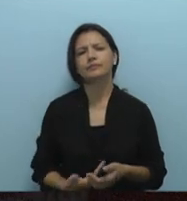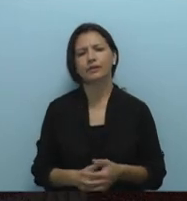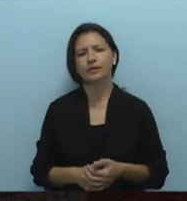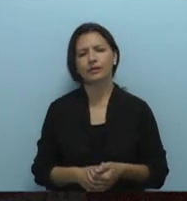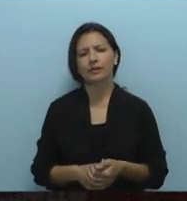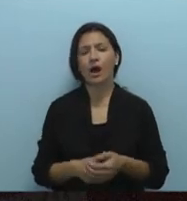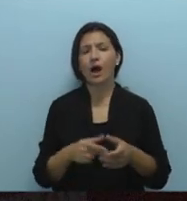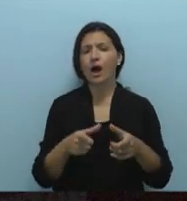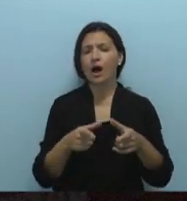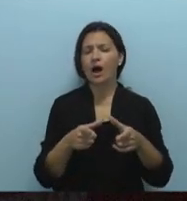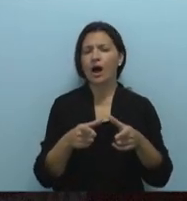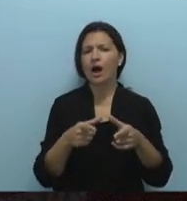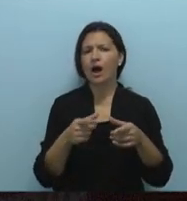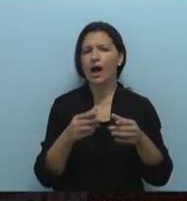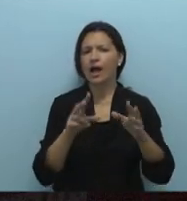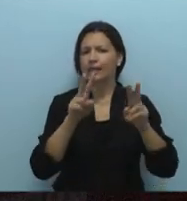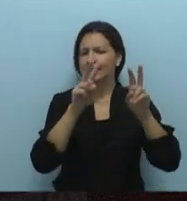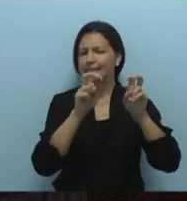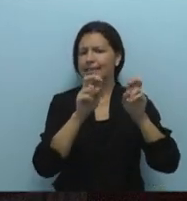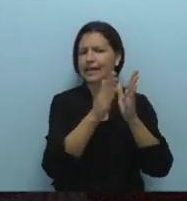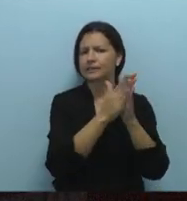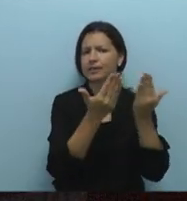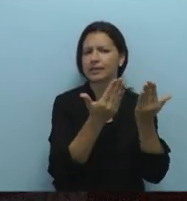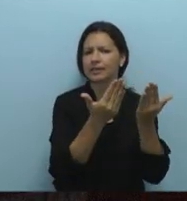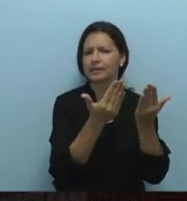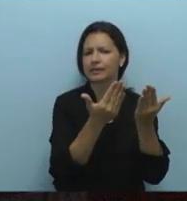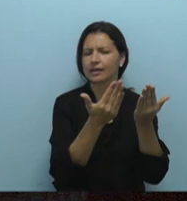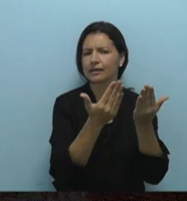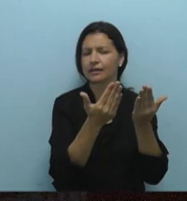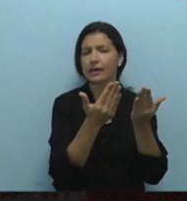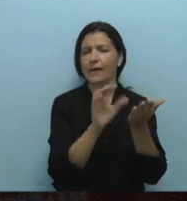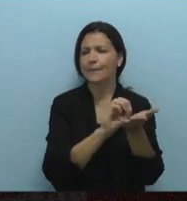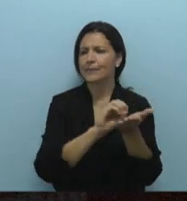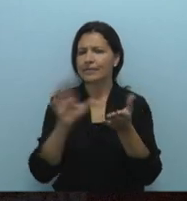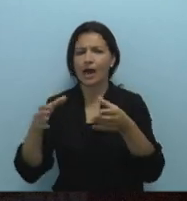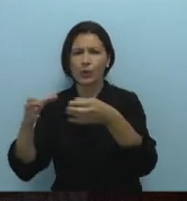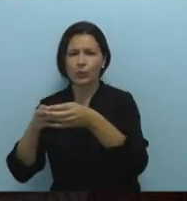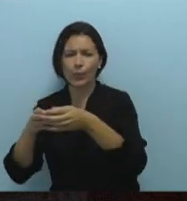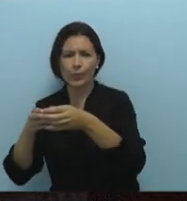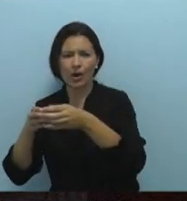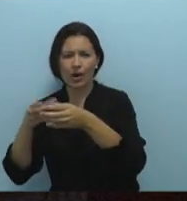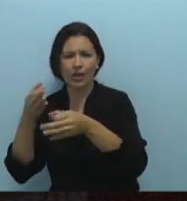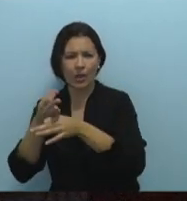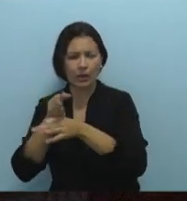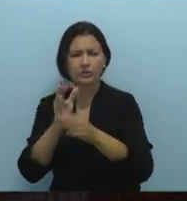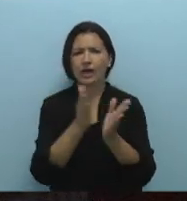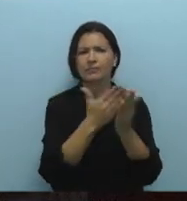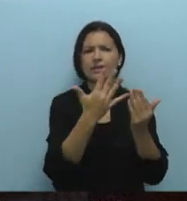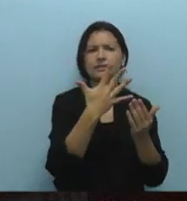giro a la Comisión de Educación de un expediente que ya tiene asignada a otras comisiones, que es el